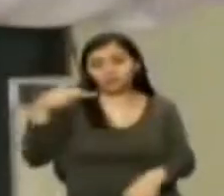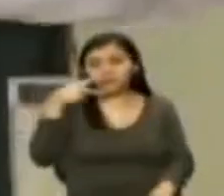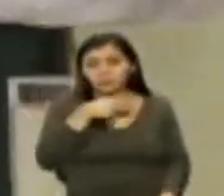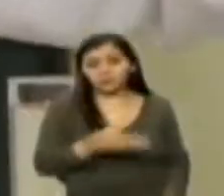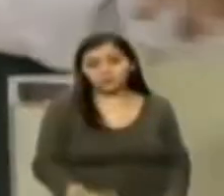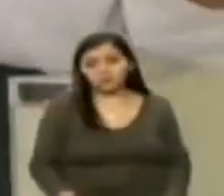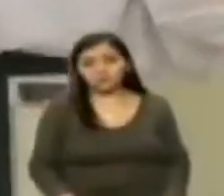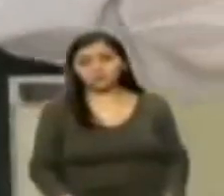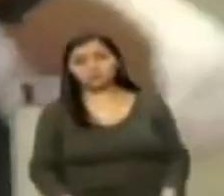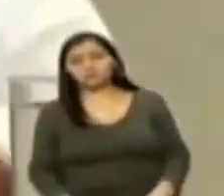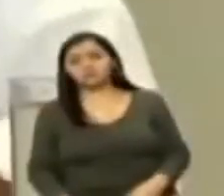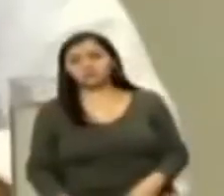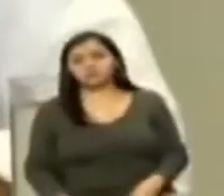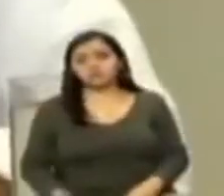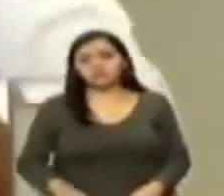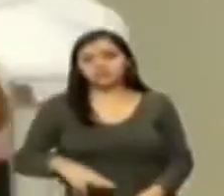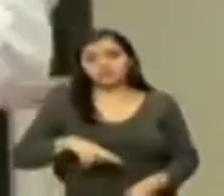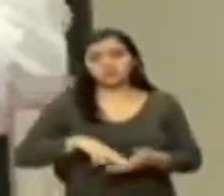torpeza llega.